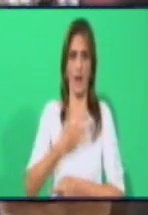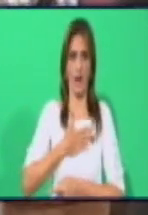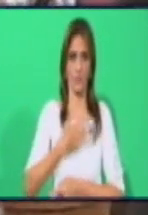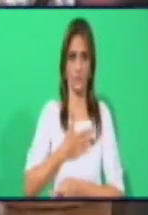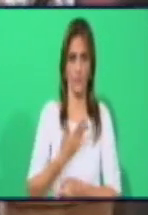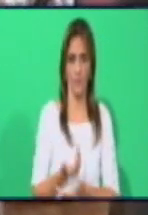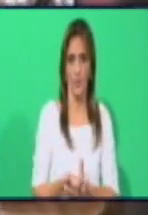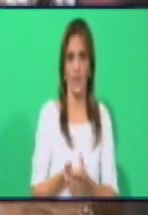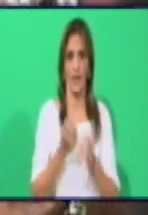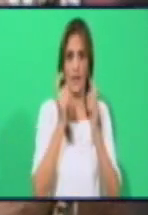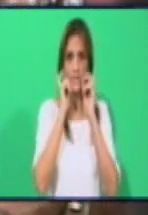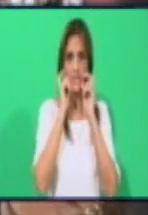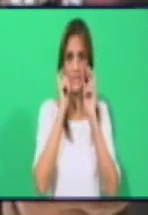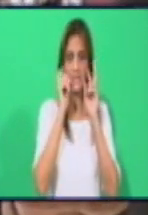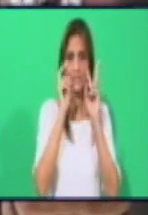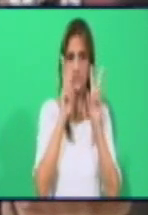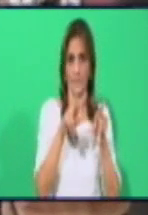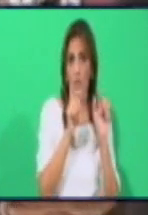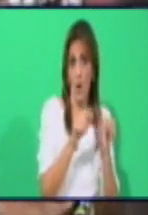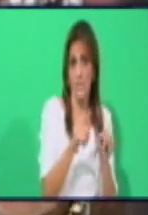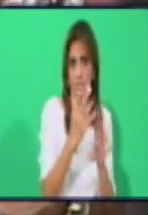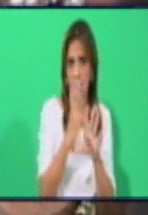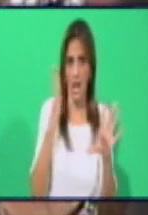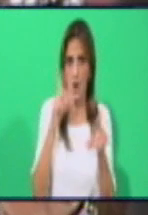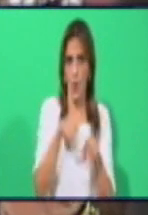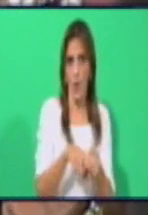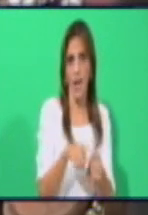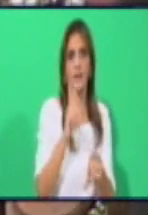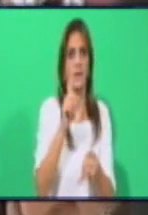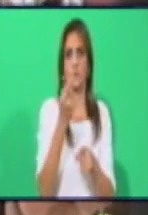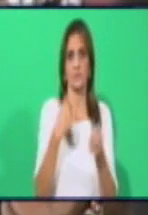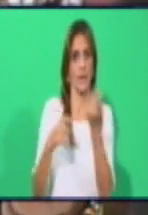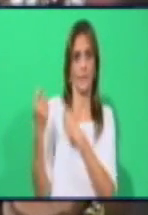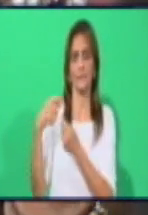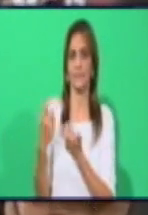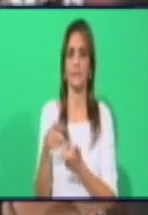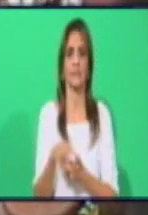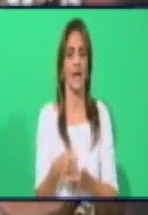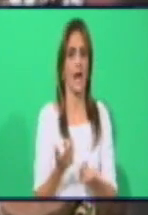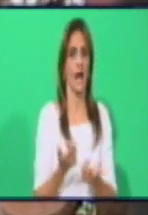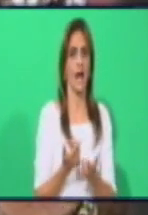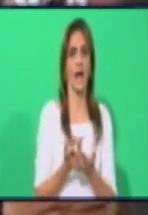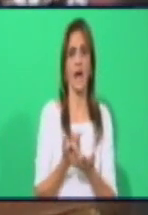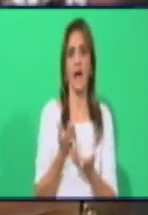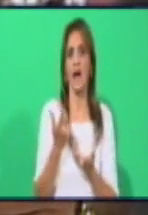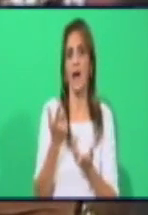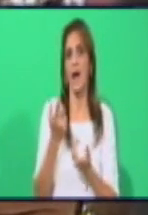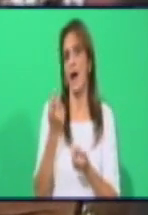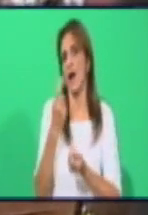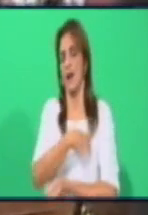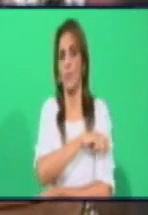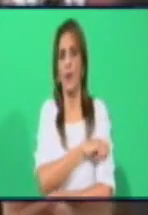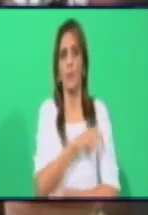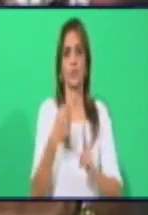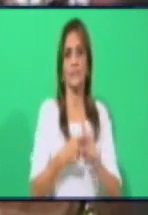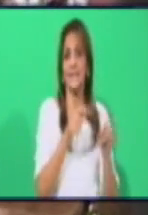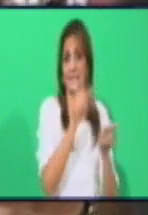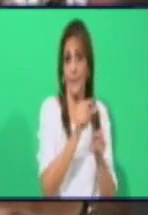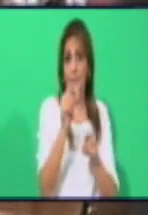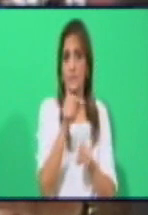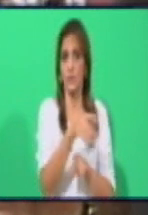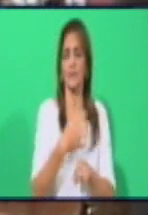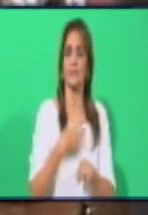se detectaron allí, que afectaban a la población a elaborar bajo peso, caramelo, galletico a dulce y barras de guayaba